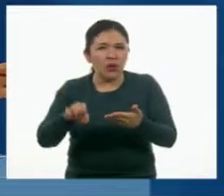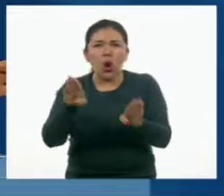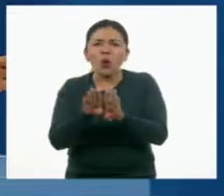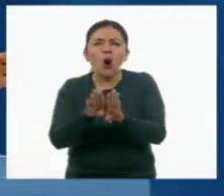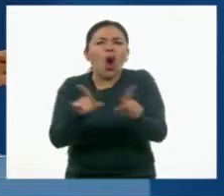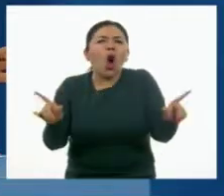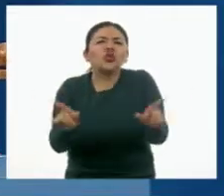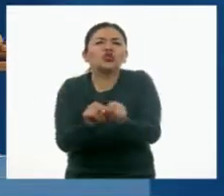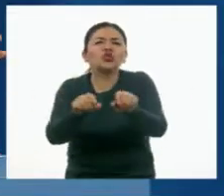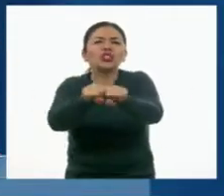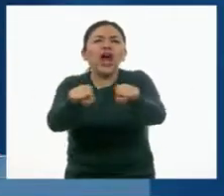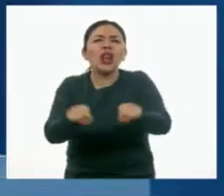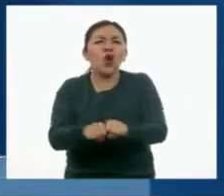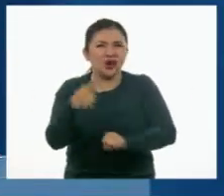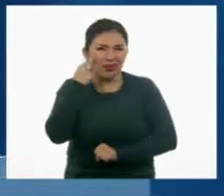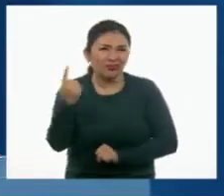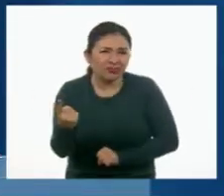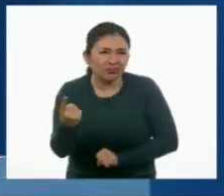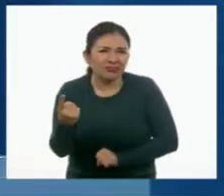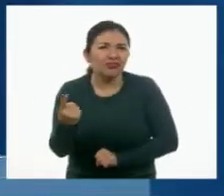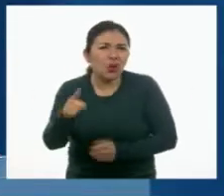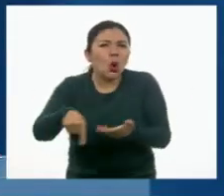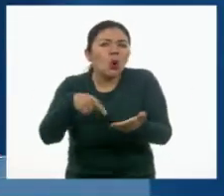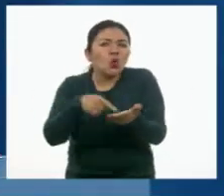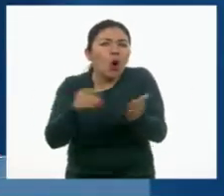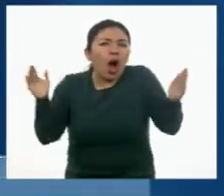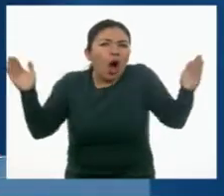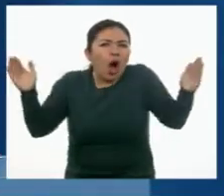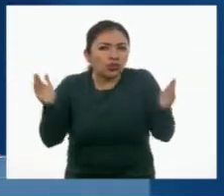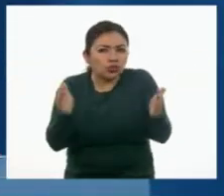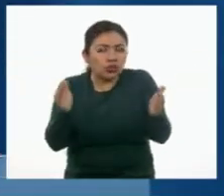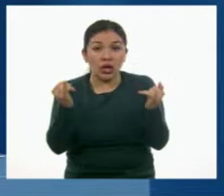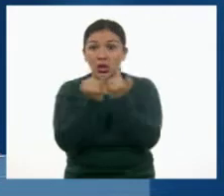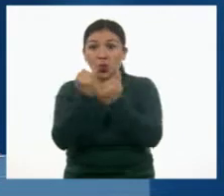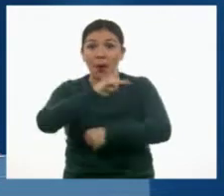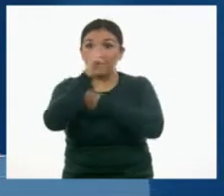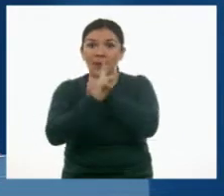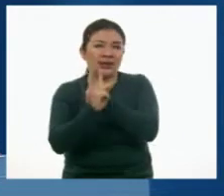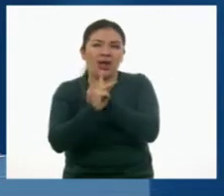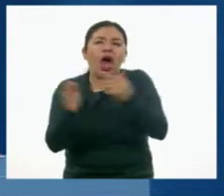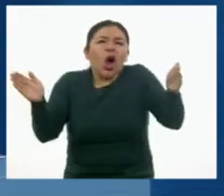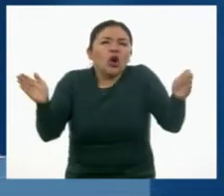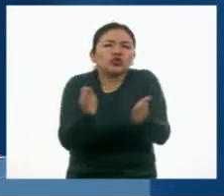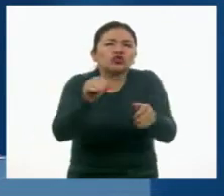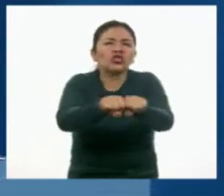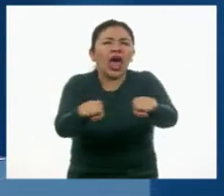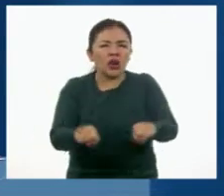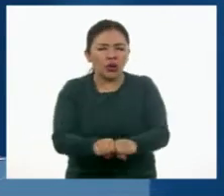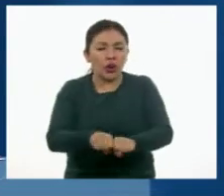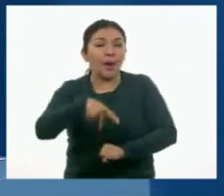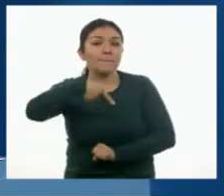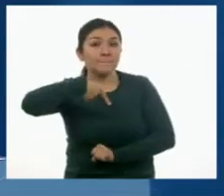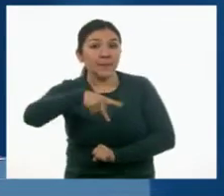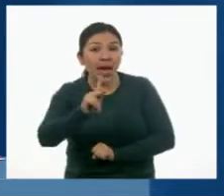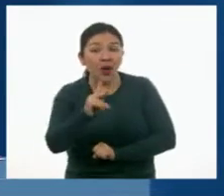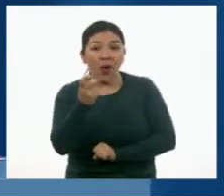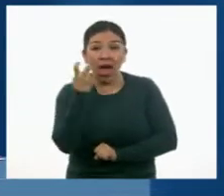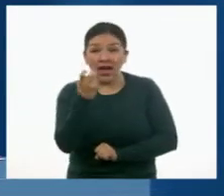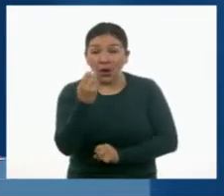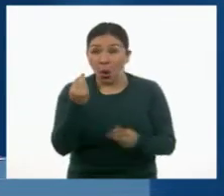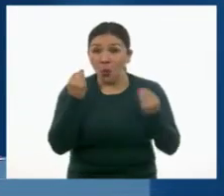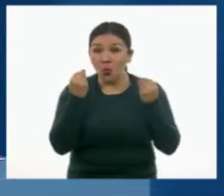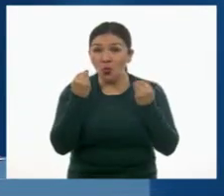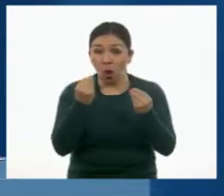chiquito, porque pues tenemos un espacio que no se compara con un país, es un aula, pero precisamente cuando son